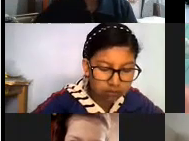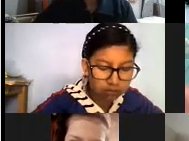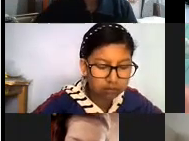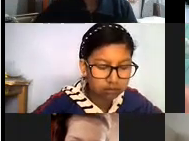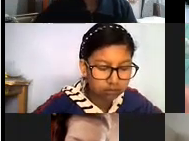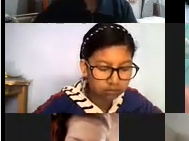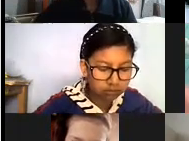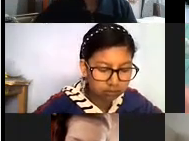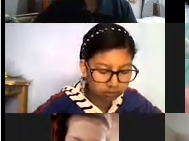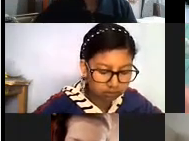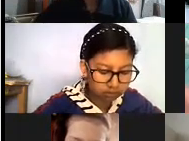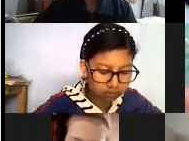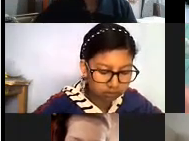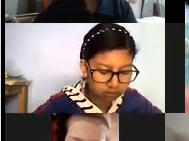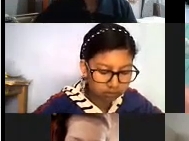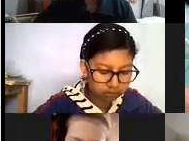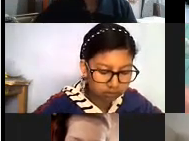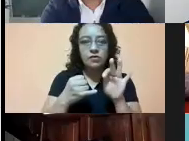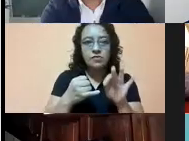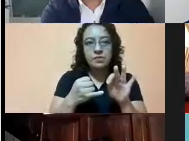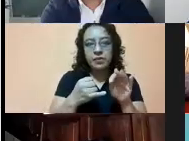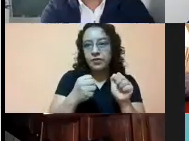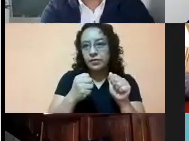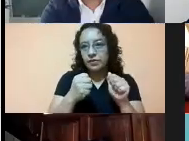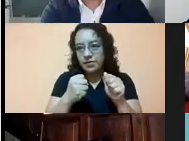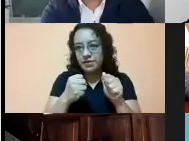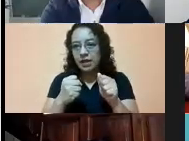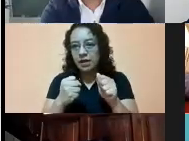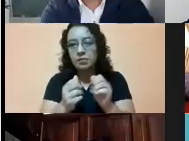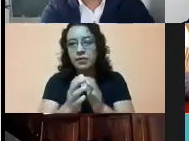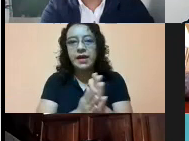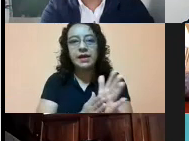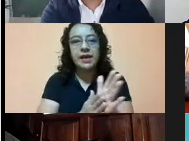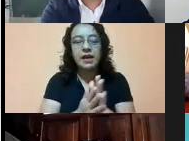yo, señor Mariana, solo que no me puedo, no sé